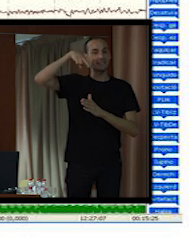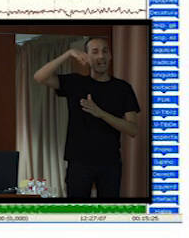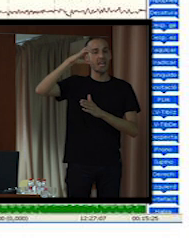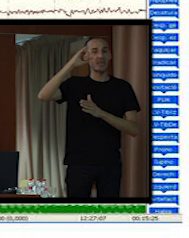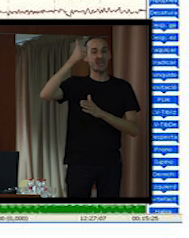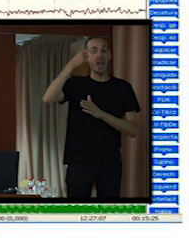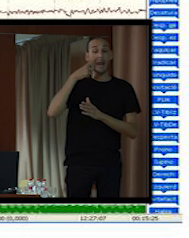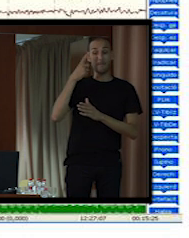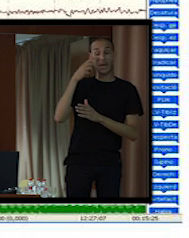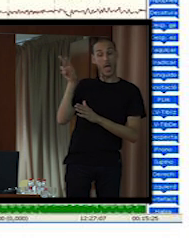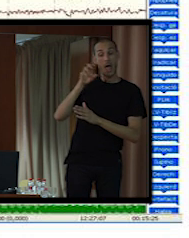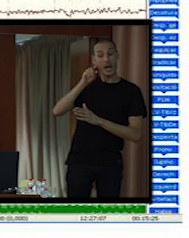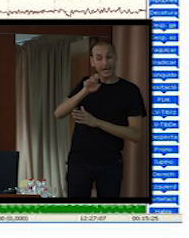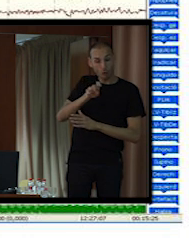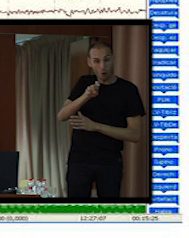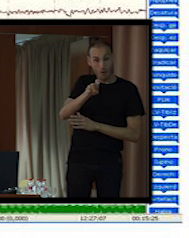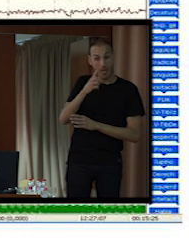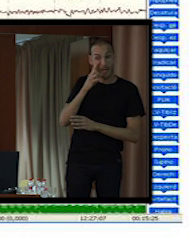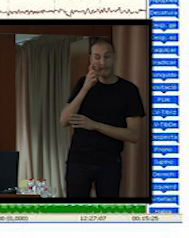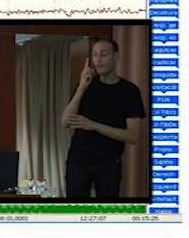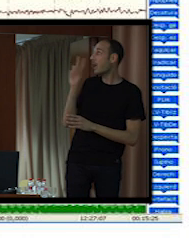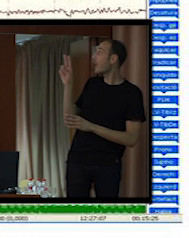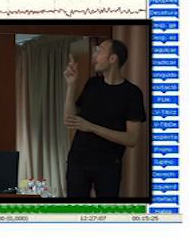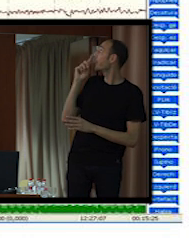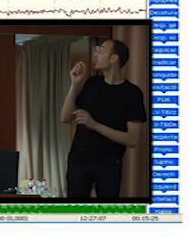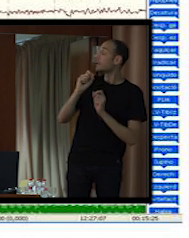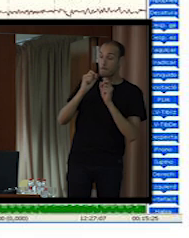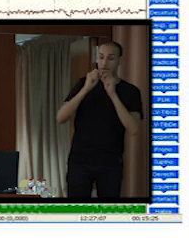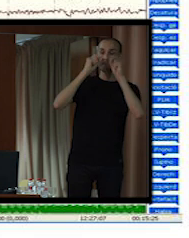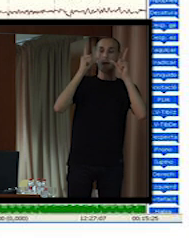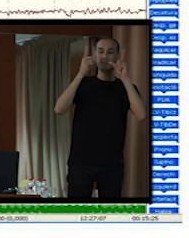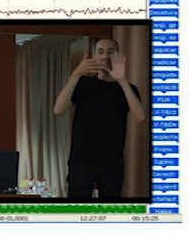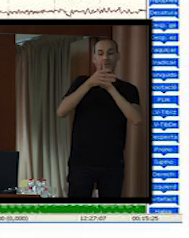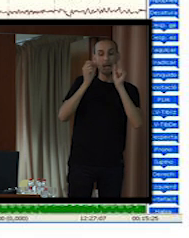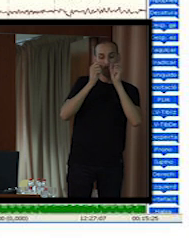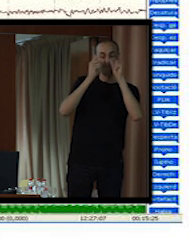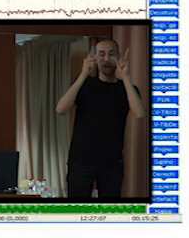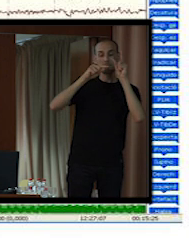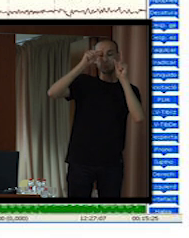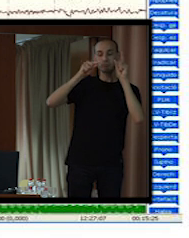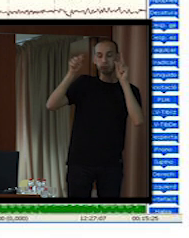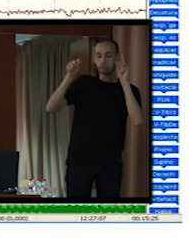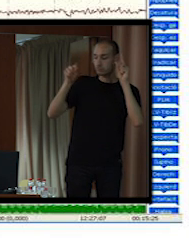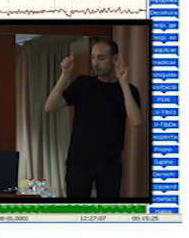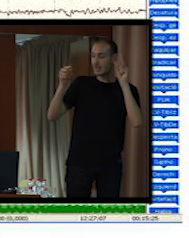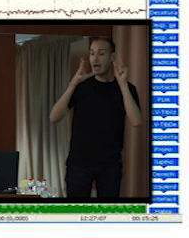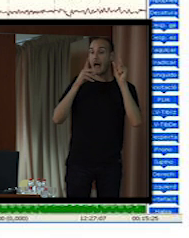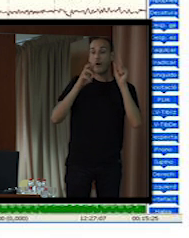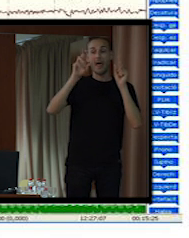no hay puntero, aquí entró en una fase 2, volvió a despertarse, hizo una fase 3. Aquí, por ejemplo, ha alcanzado fase